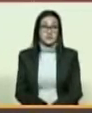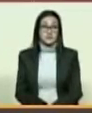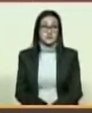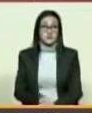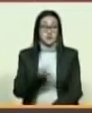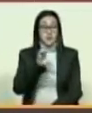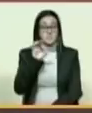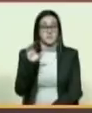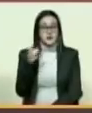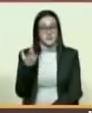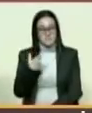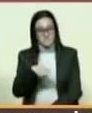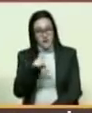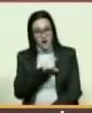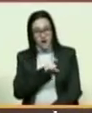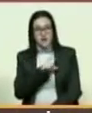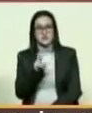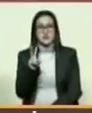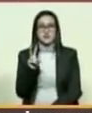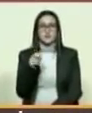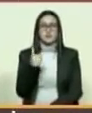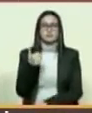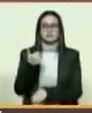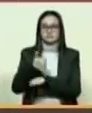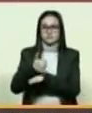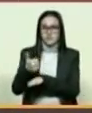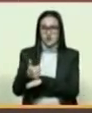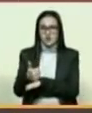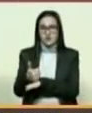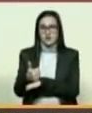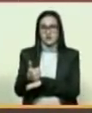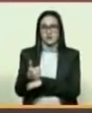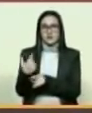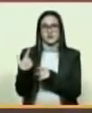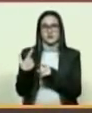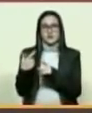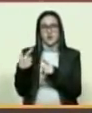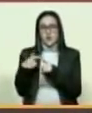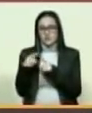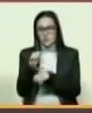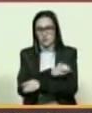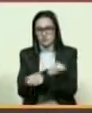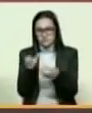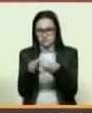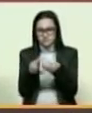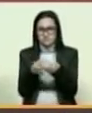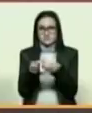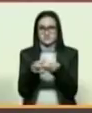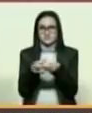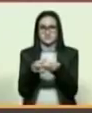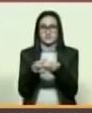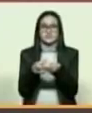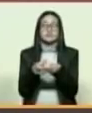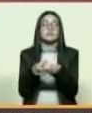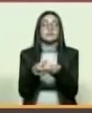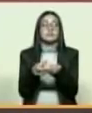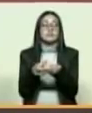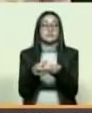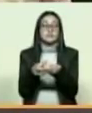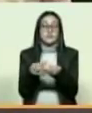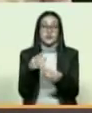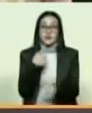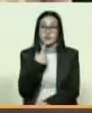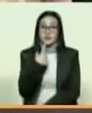de España, el Nuevo Herald, el Tiempo de Bogotá, todo este grupo de medios de comunicación que